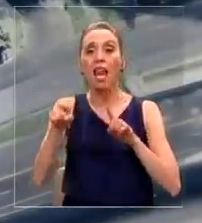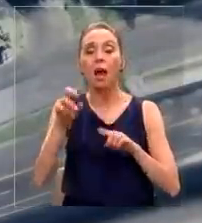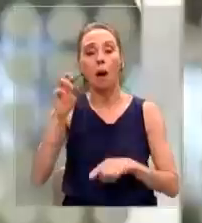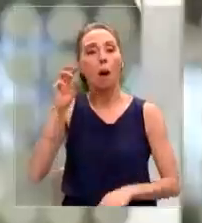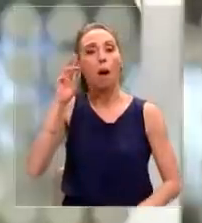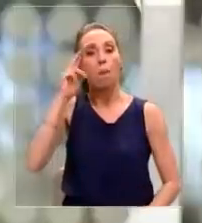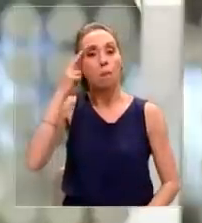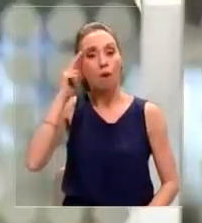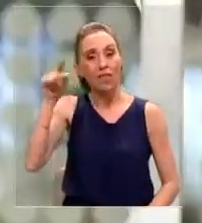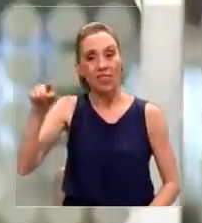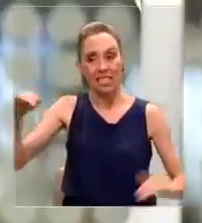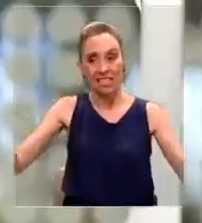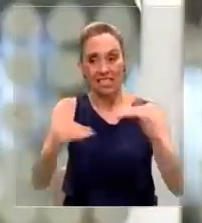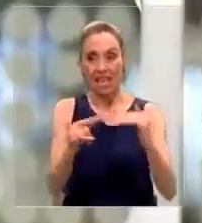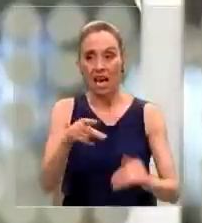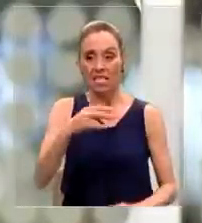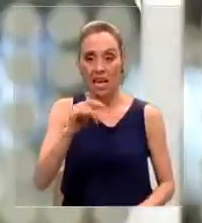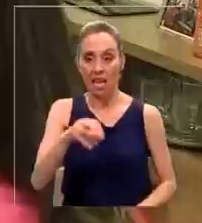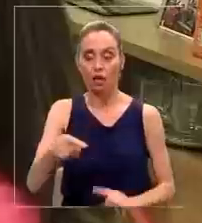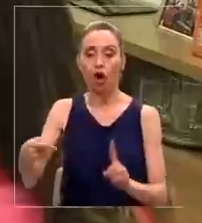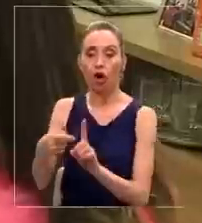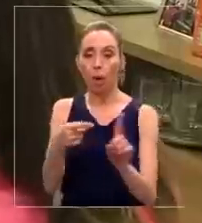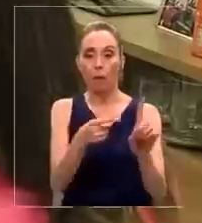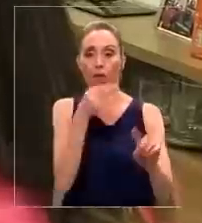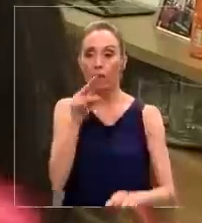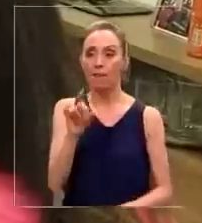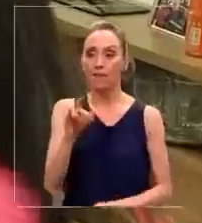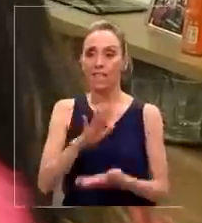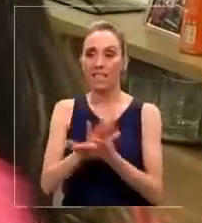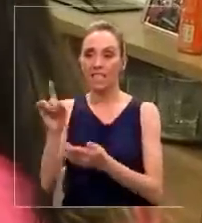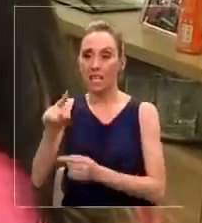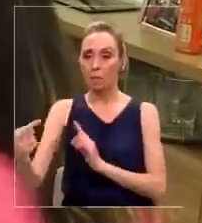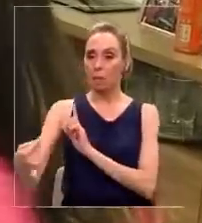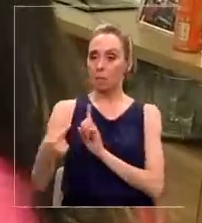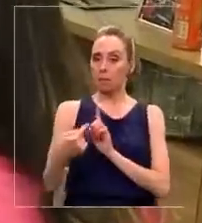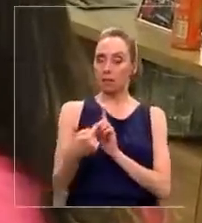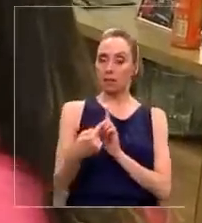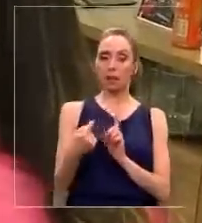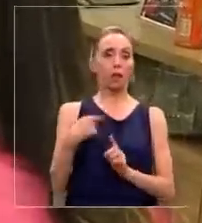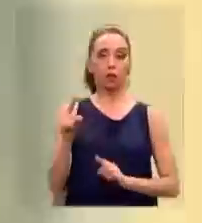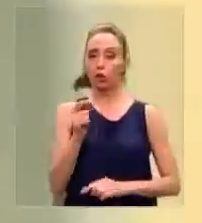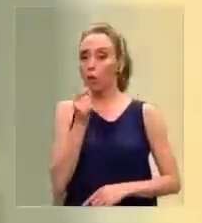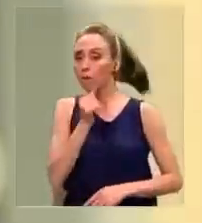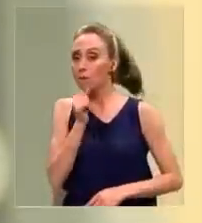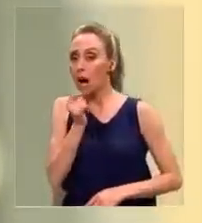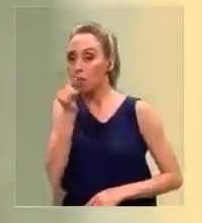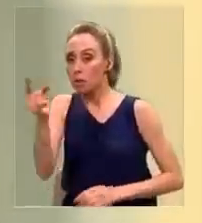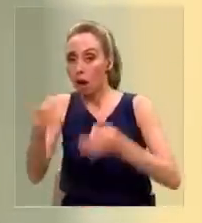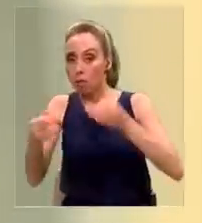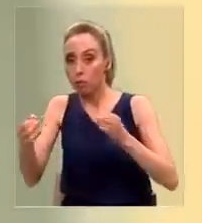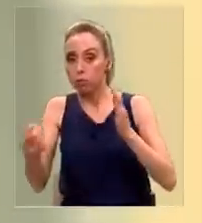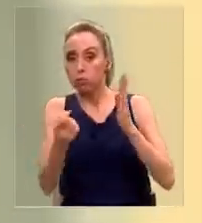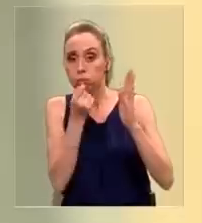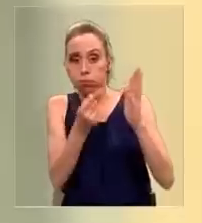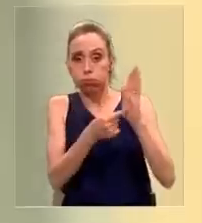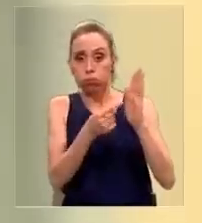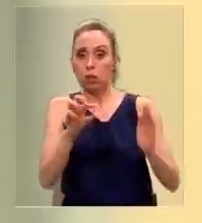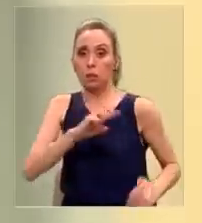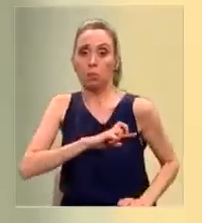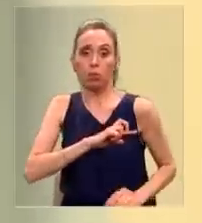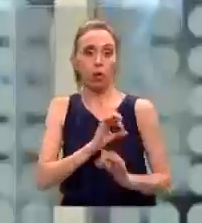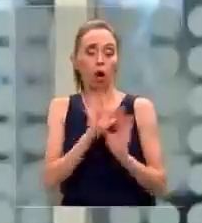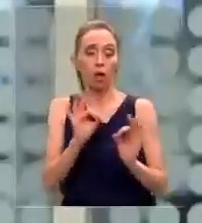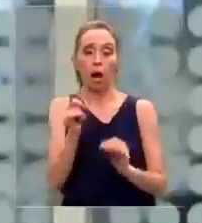Providencia. Es una persecución, dice Vilches, quien también afirma que no está formalizado y que ni siquiera es